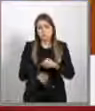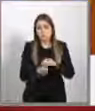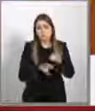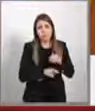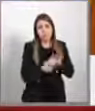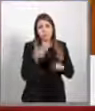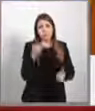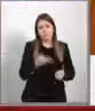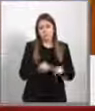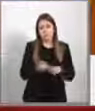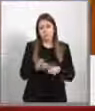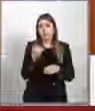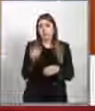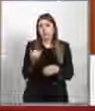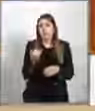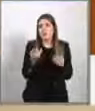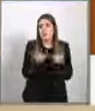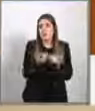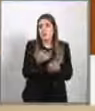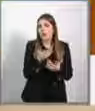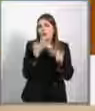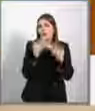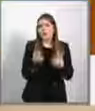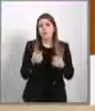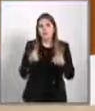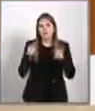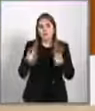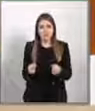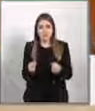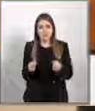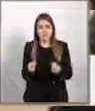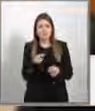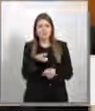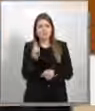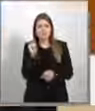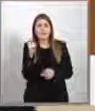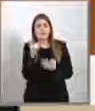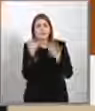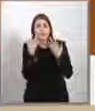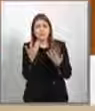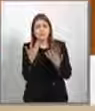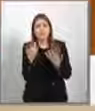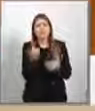inseguridad. El modelo que se buscaba era un modelo flexible, en